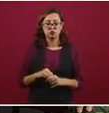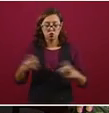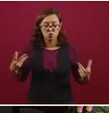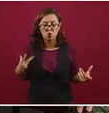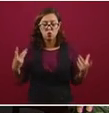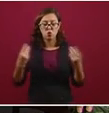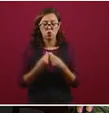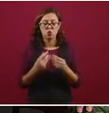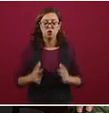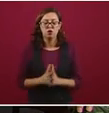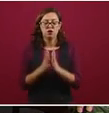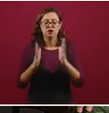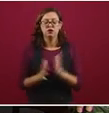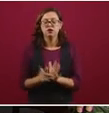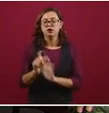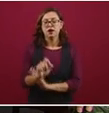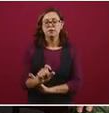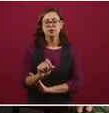participando